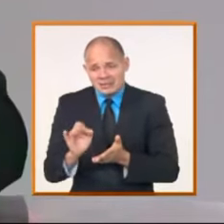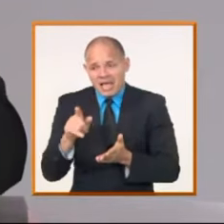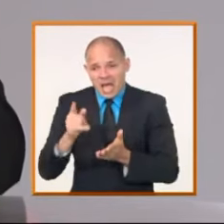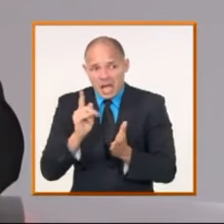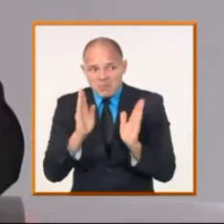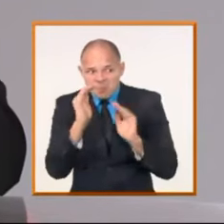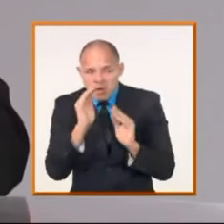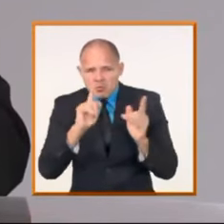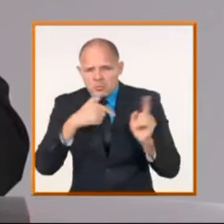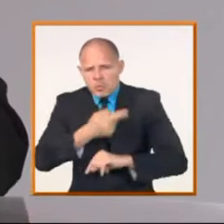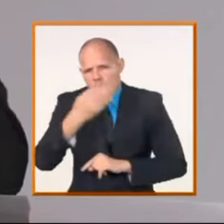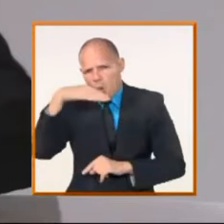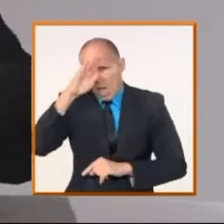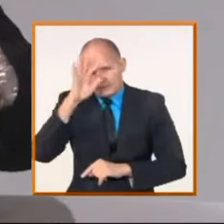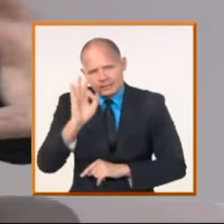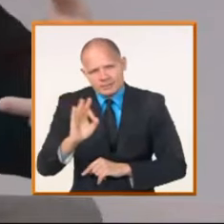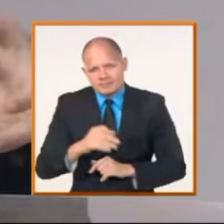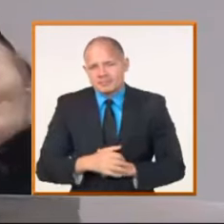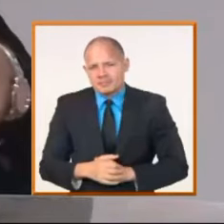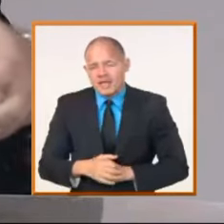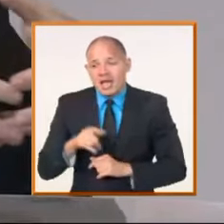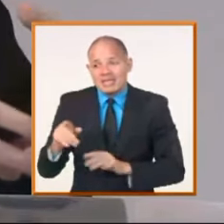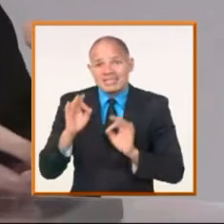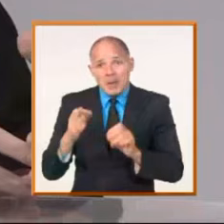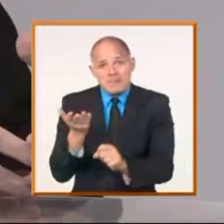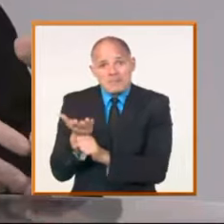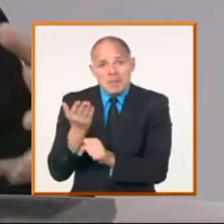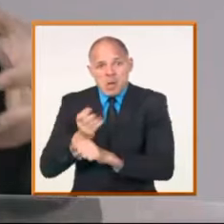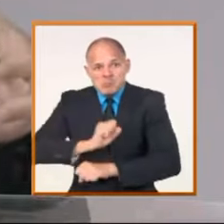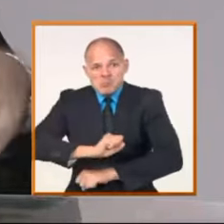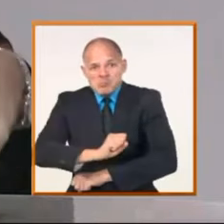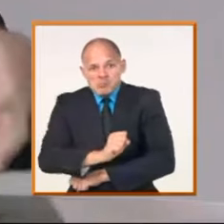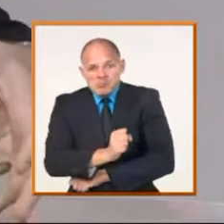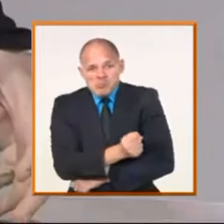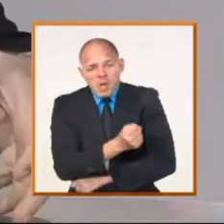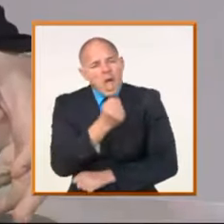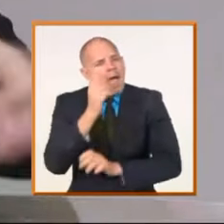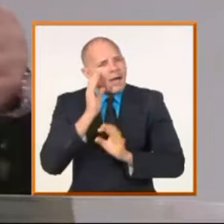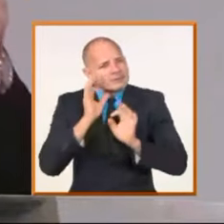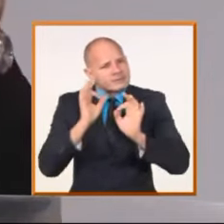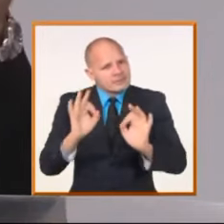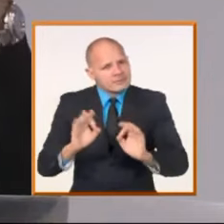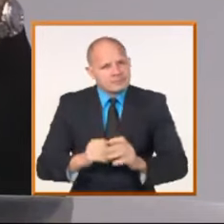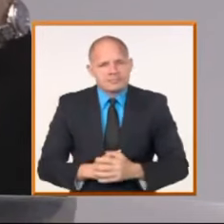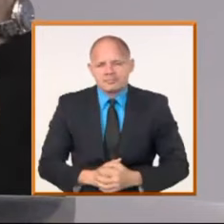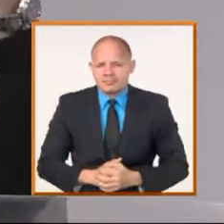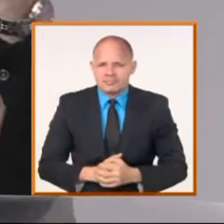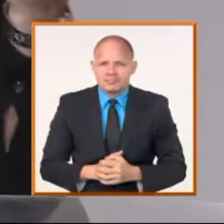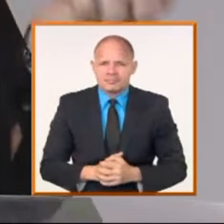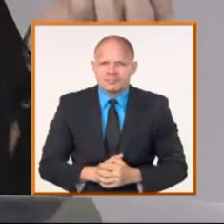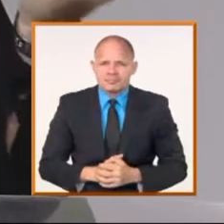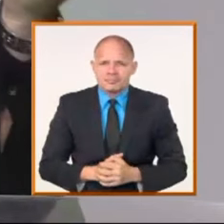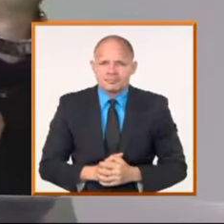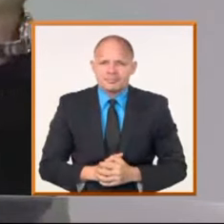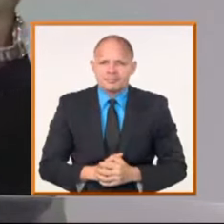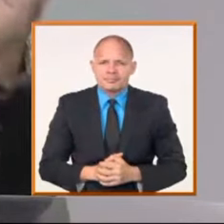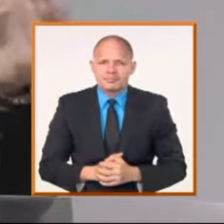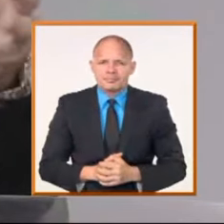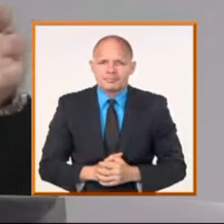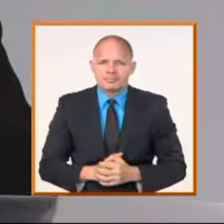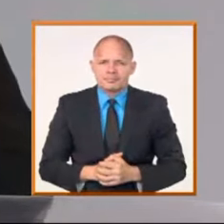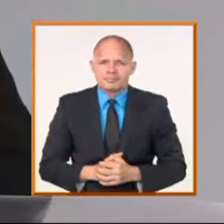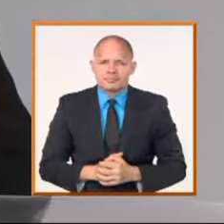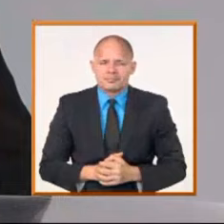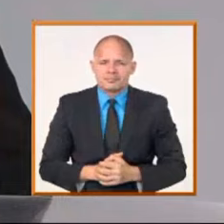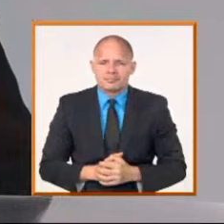neoconservador tienen esa tendencia, línea dura, desde mucho antes de que estas figuras estuvieran en ese espacio.